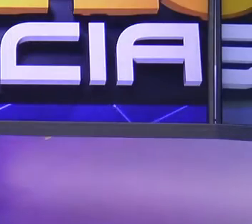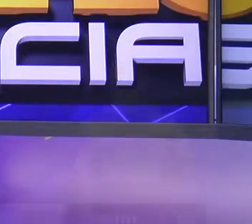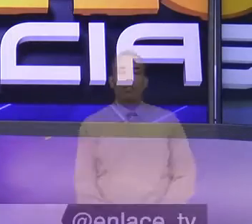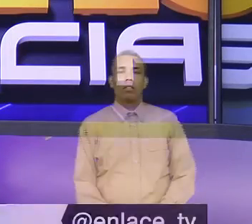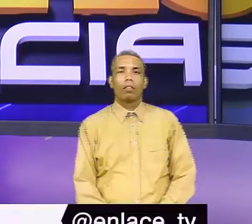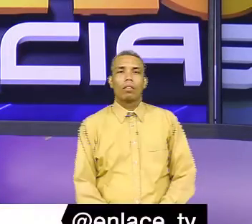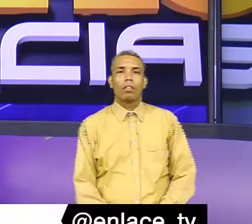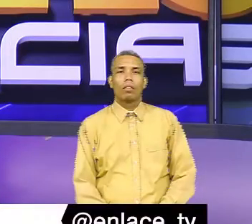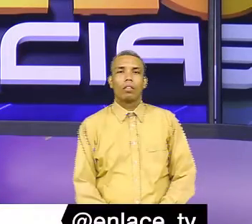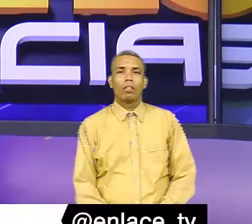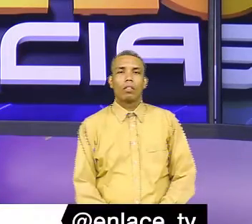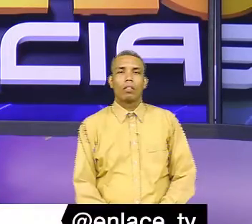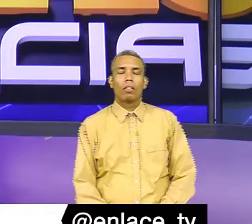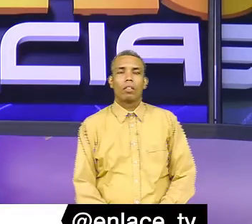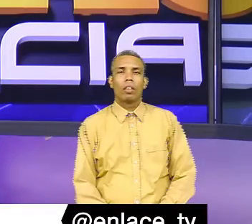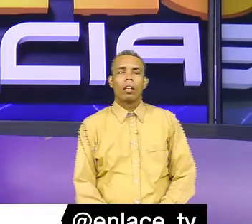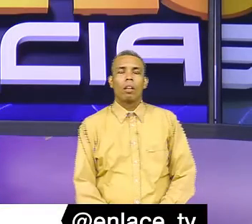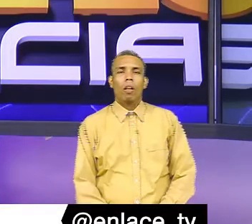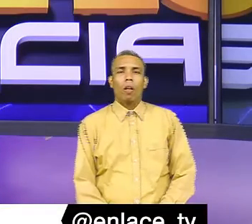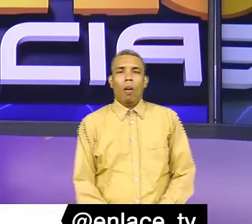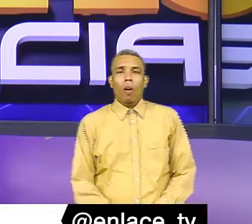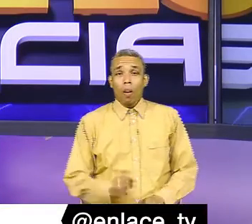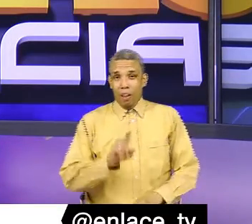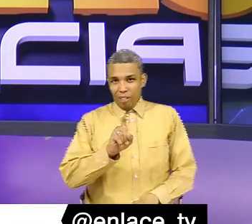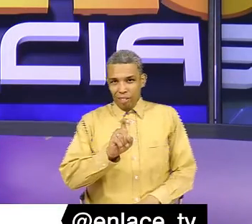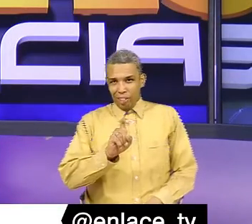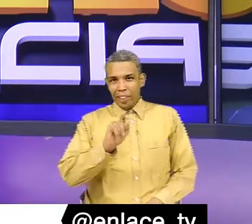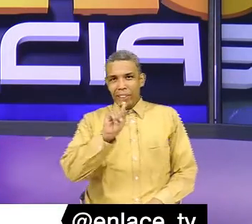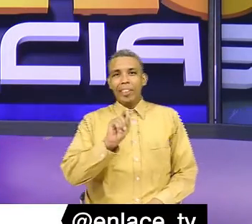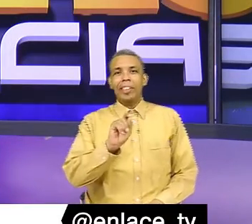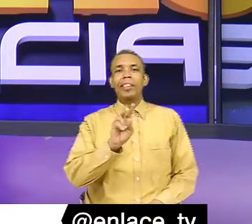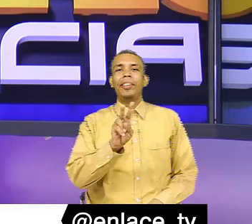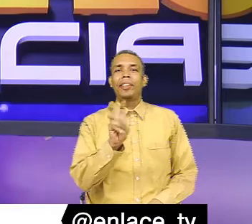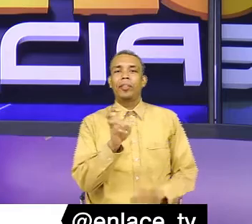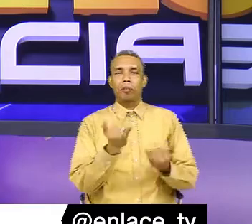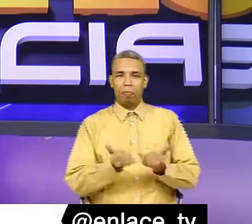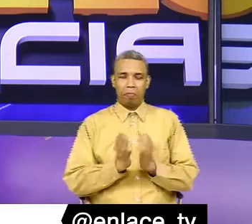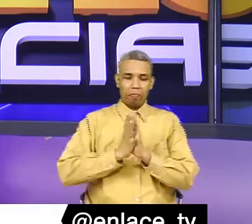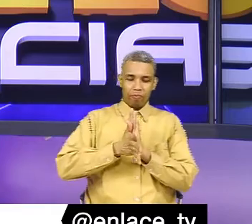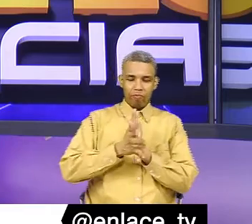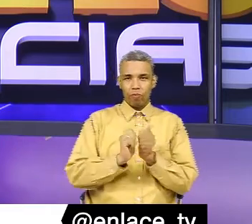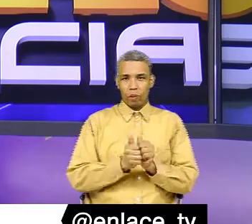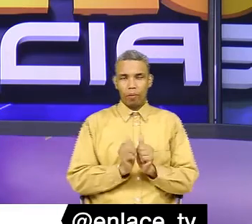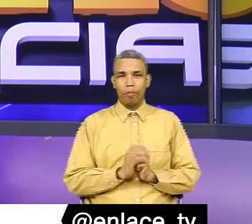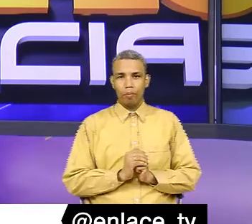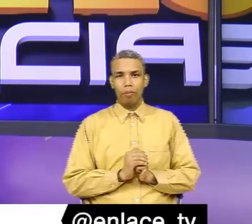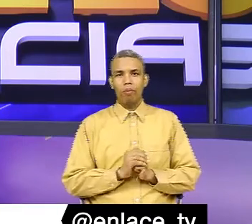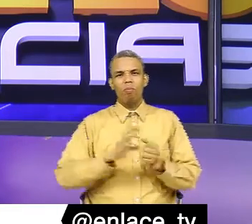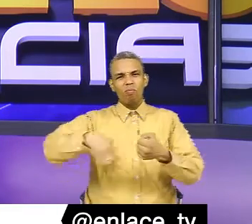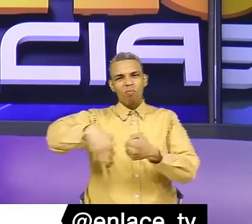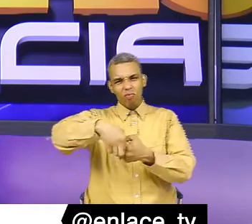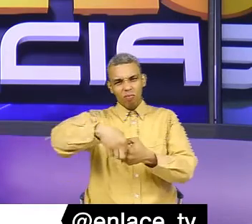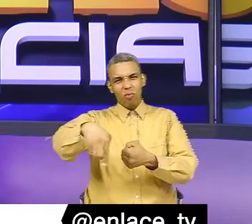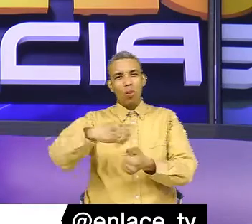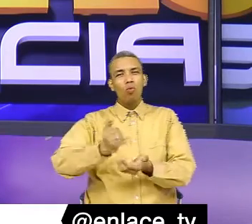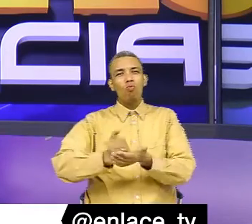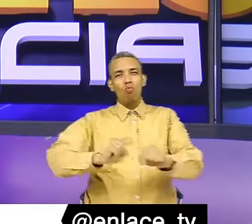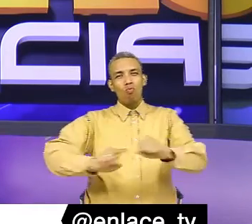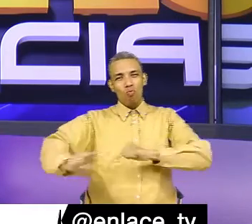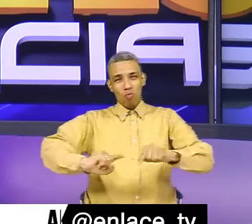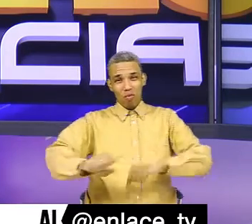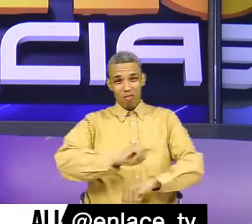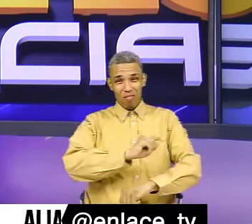Seis de la tarde, 28 minutos y continuamos con información deportiva. El presidente de Alianza Petrolera, Odilio Marín Marín, habló de bueno, lo